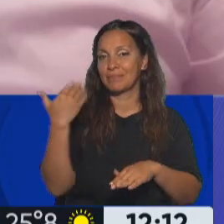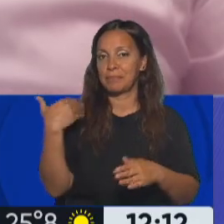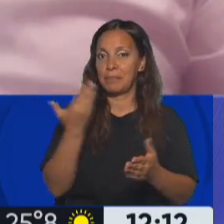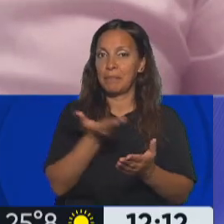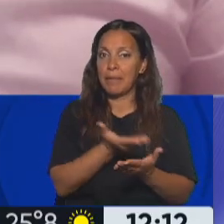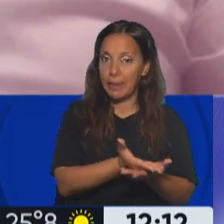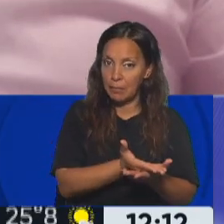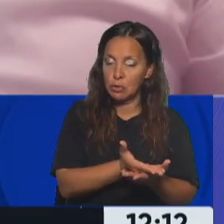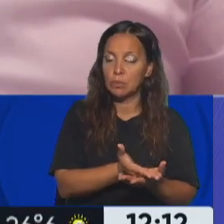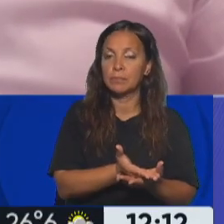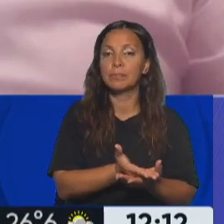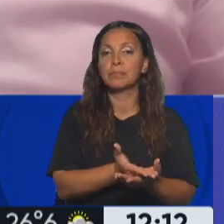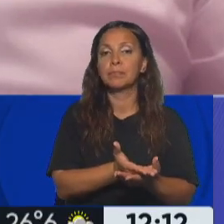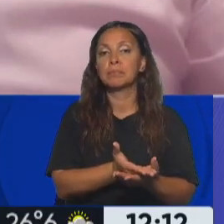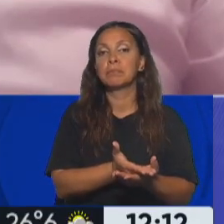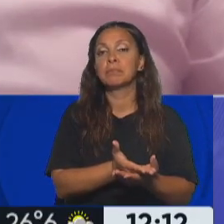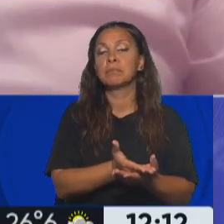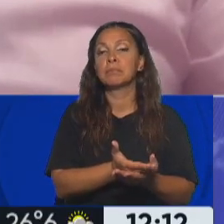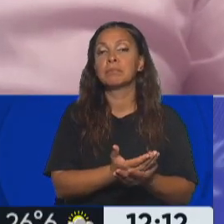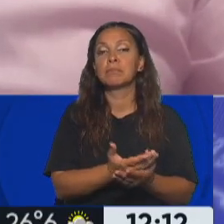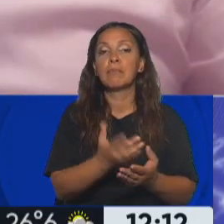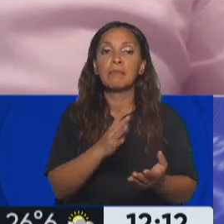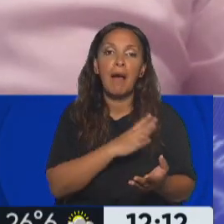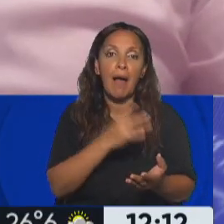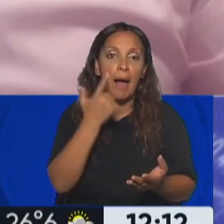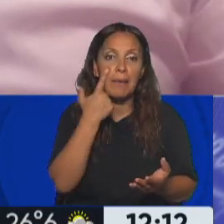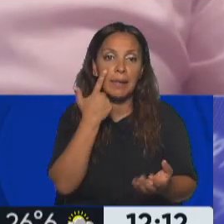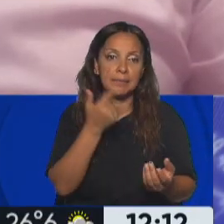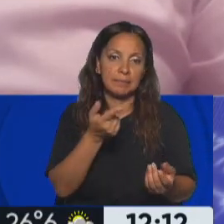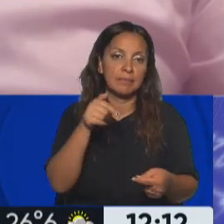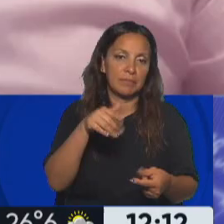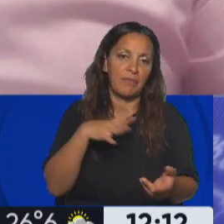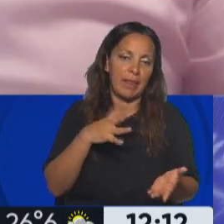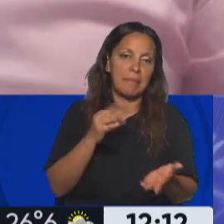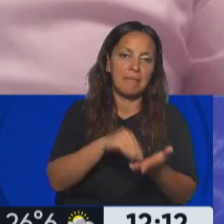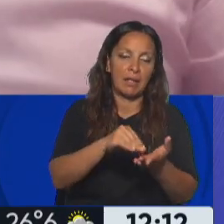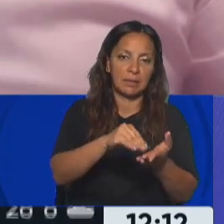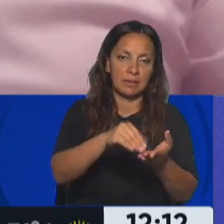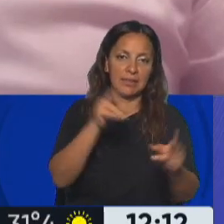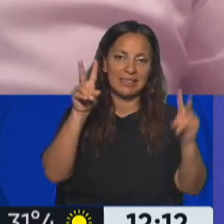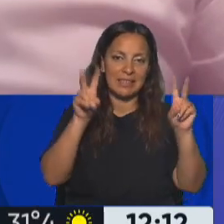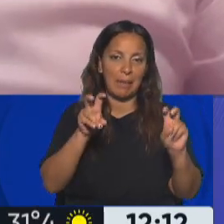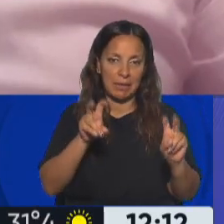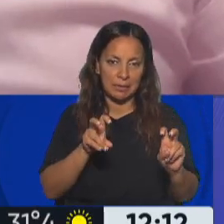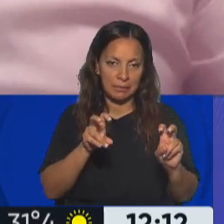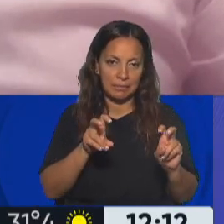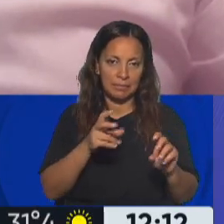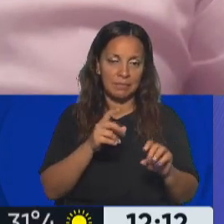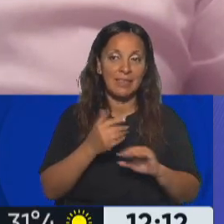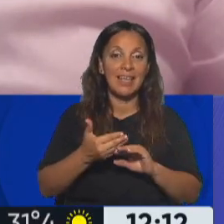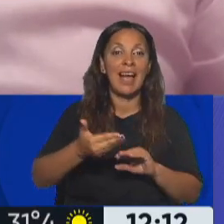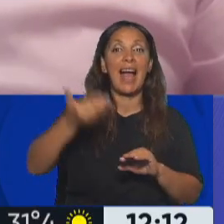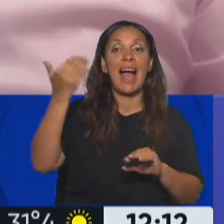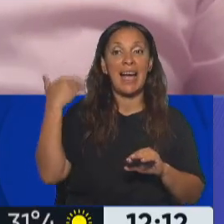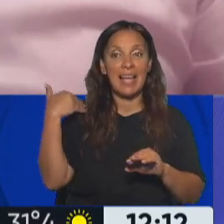que creo que hoy son más los temas que tenemos para conversar que los que teníamos previo a